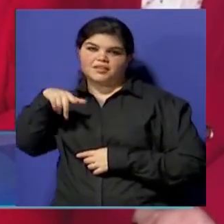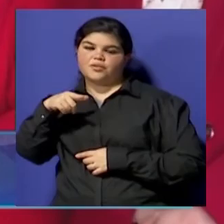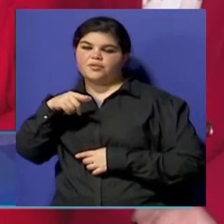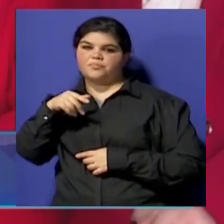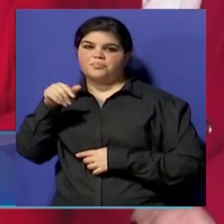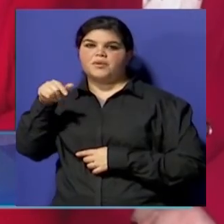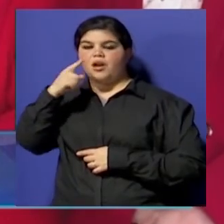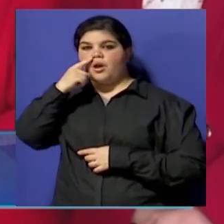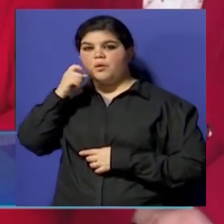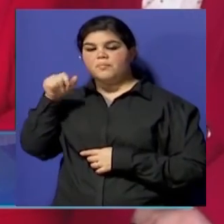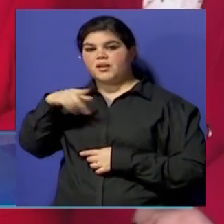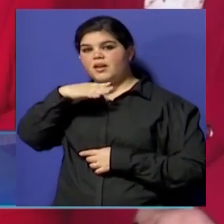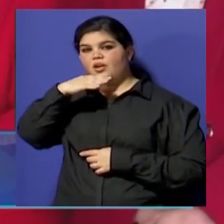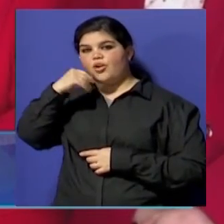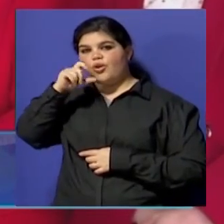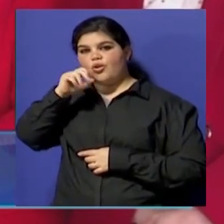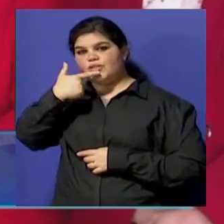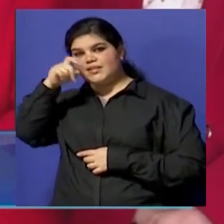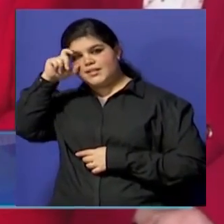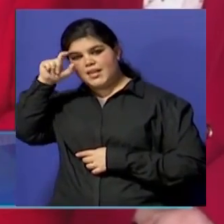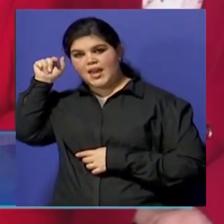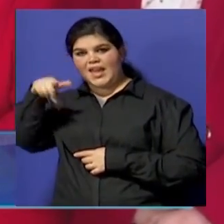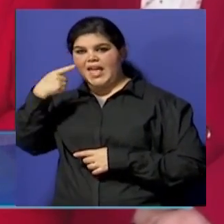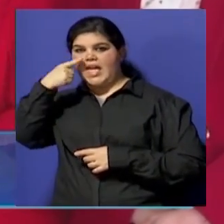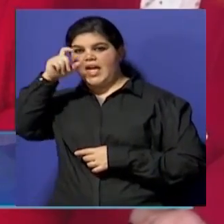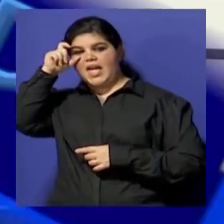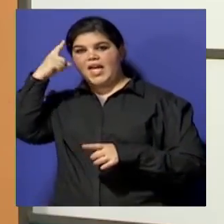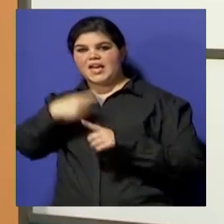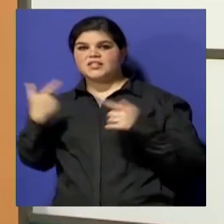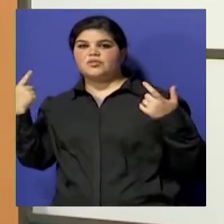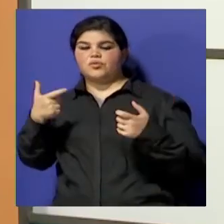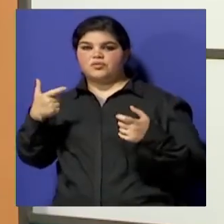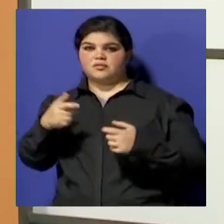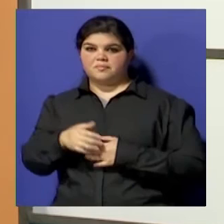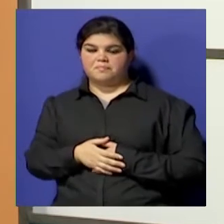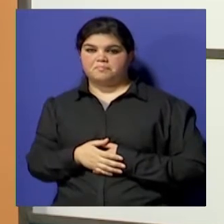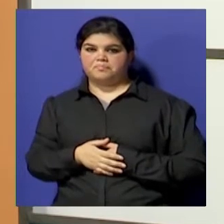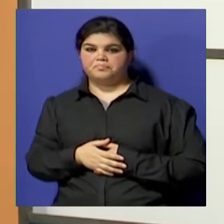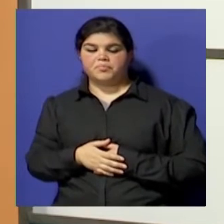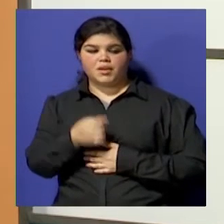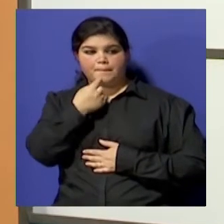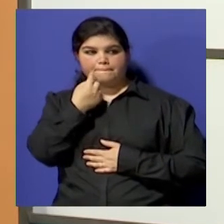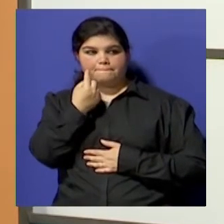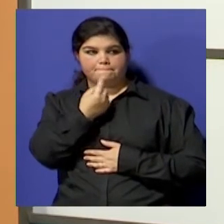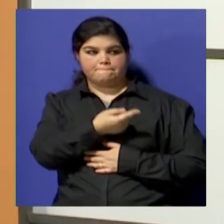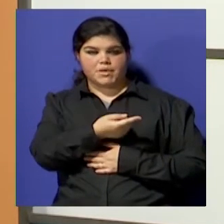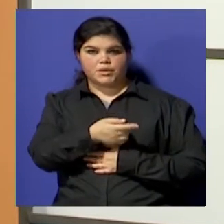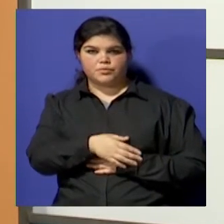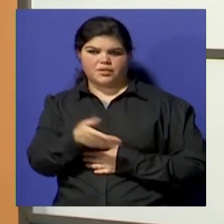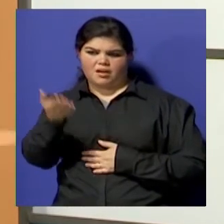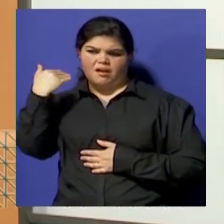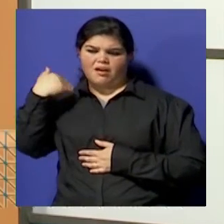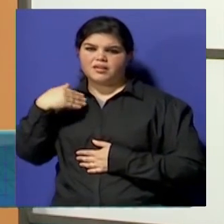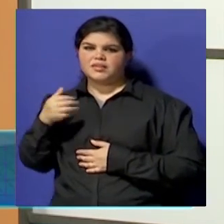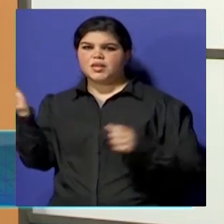ex rival de las elecciones de Dilma. Claro. Pablo, te pregunto... Eso lo dijimos en mayo, ¿se acuerdan que